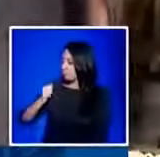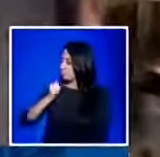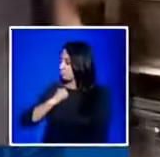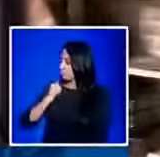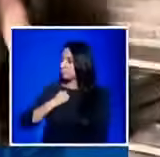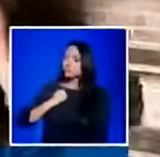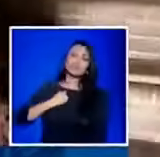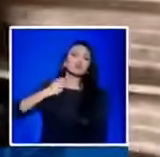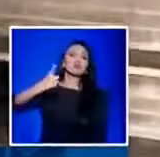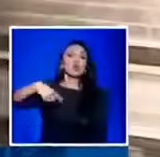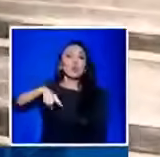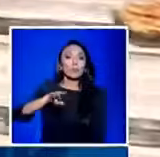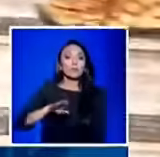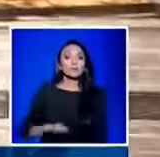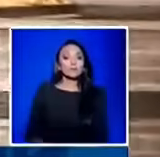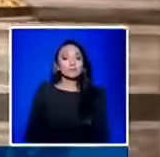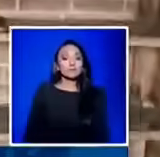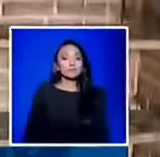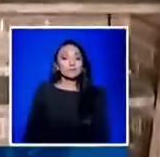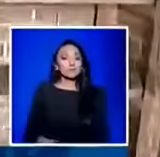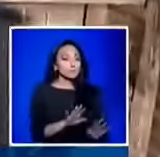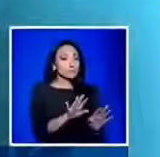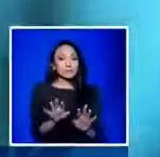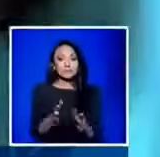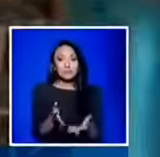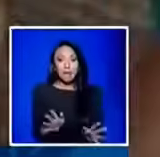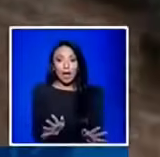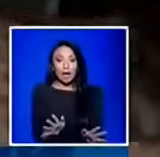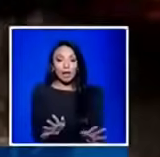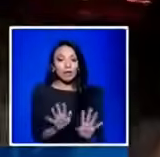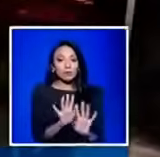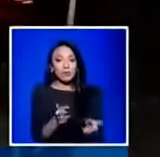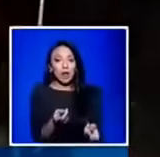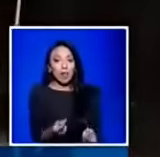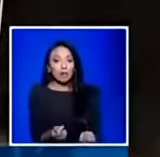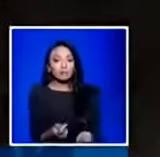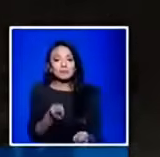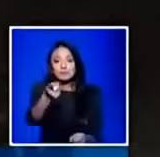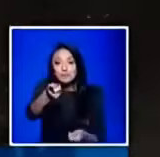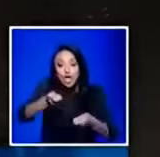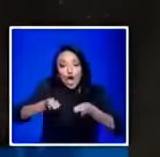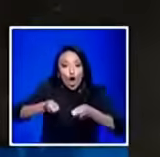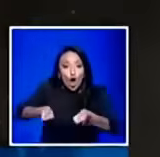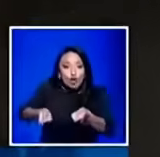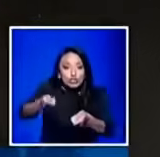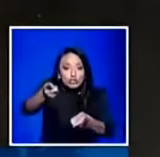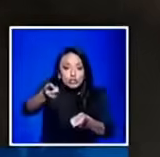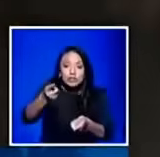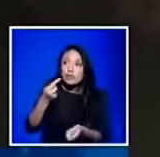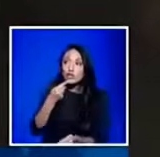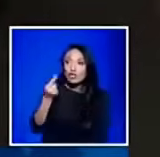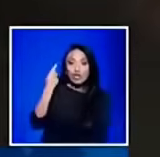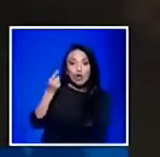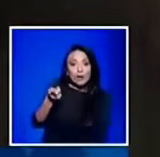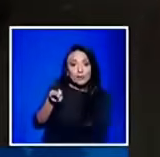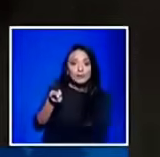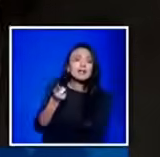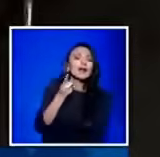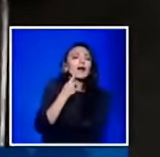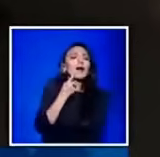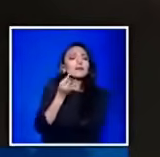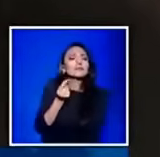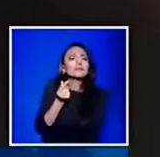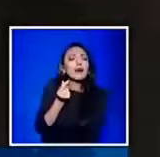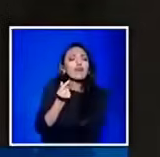bizcochito de Cayambe. Ya están listas las latas, ¿no? Están amasadas. Está ya el hornito, como le manifestaba, que le da ese